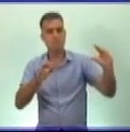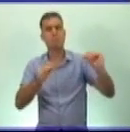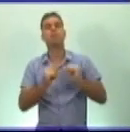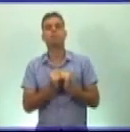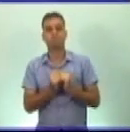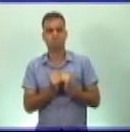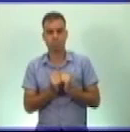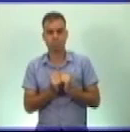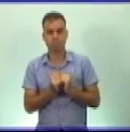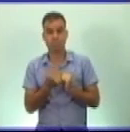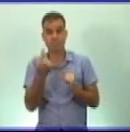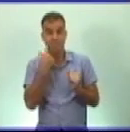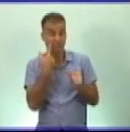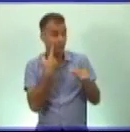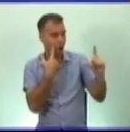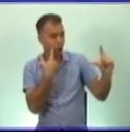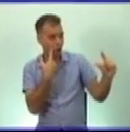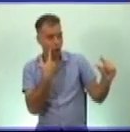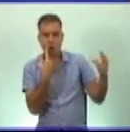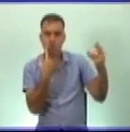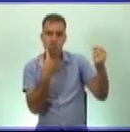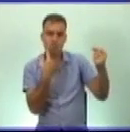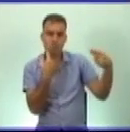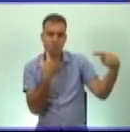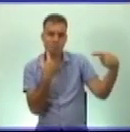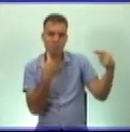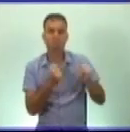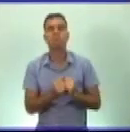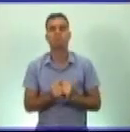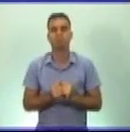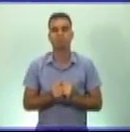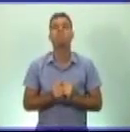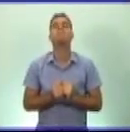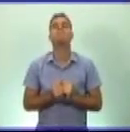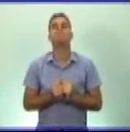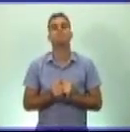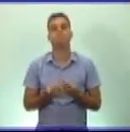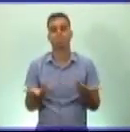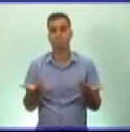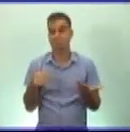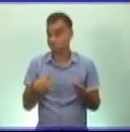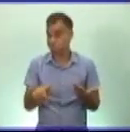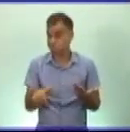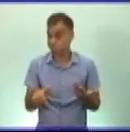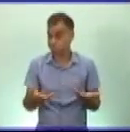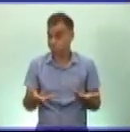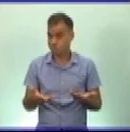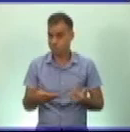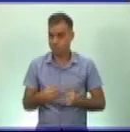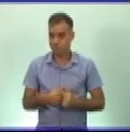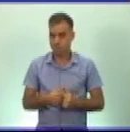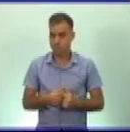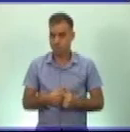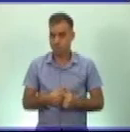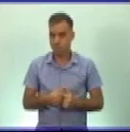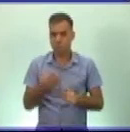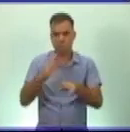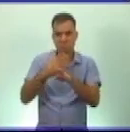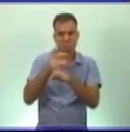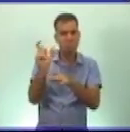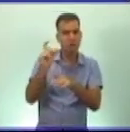la disminución del número de oxidación. Entonces, en esencia, ¿qué es la